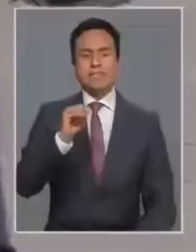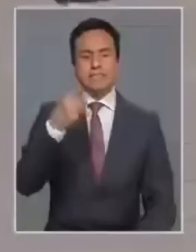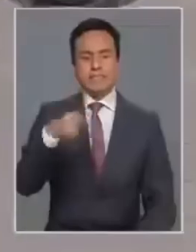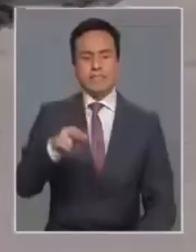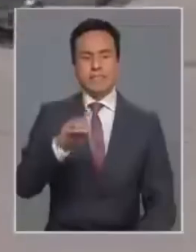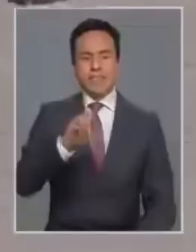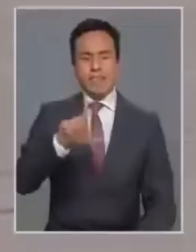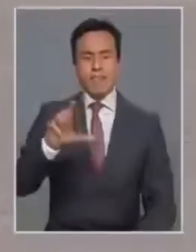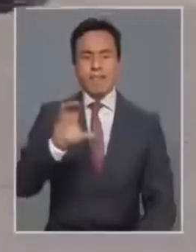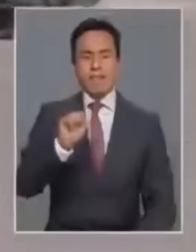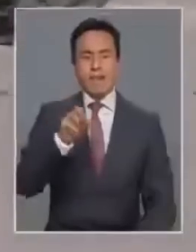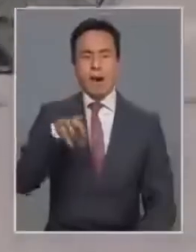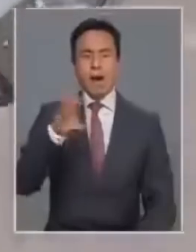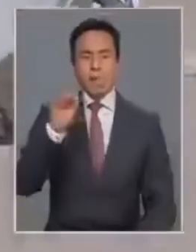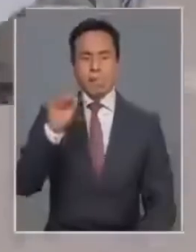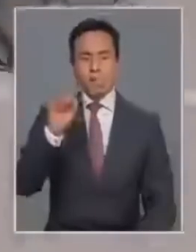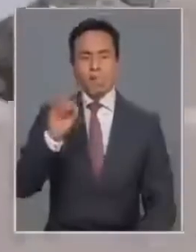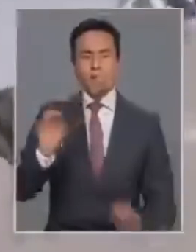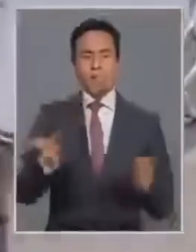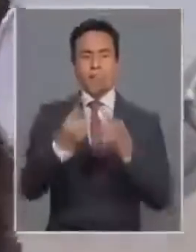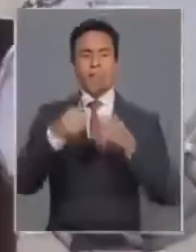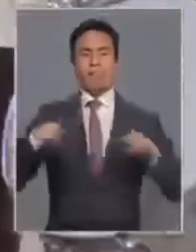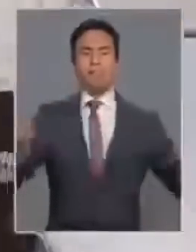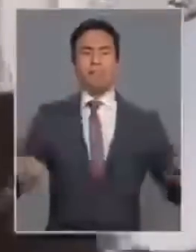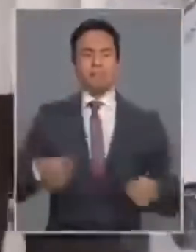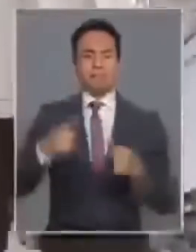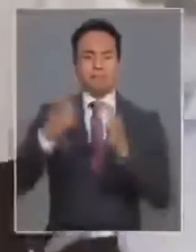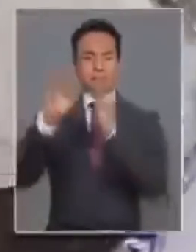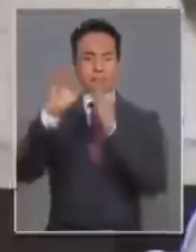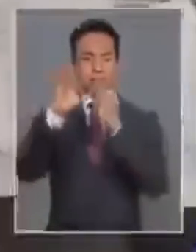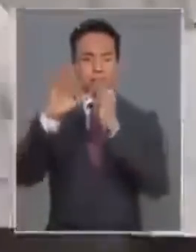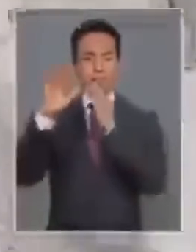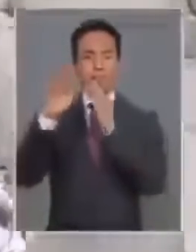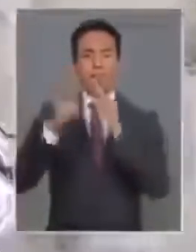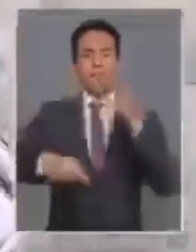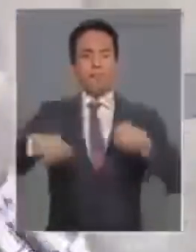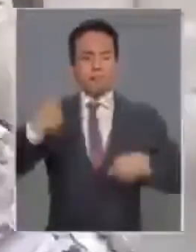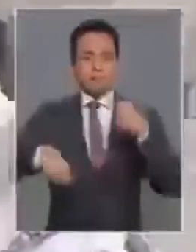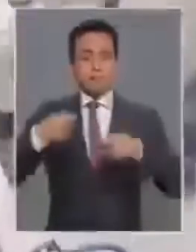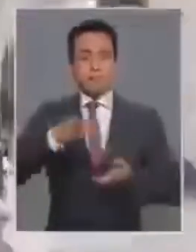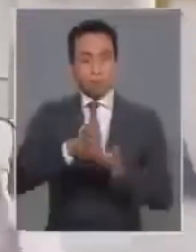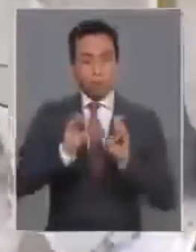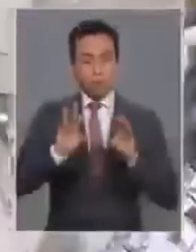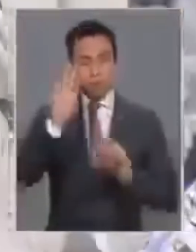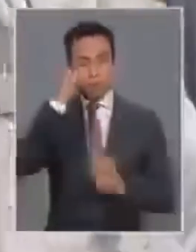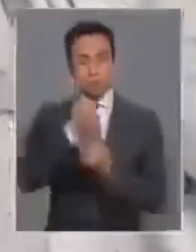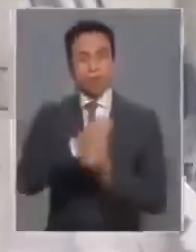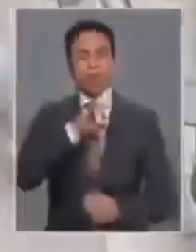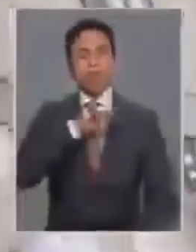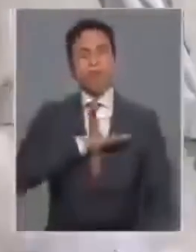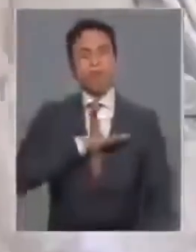dice, Escuela de Carabineros. La Escuela de Carabineros de Chile,